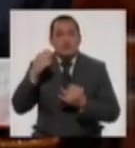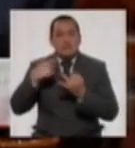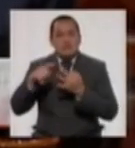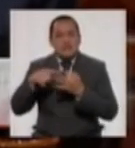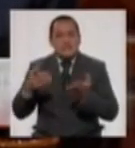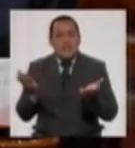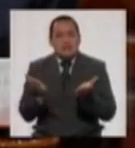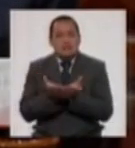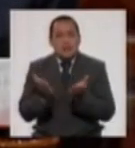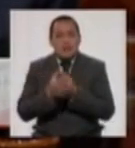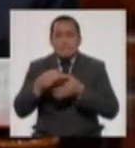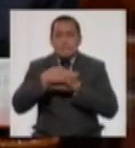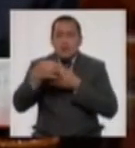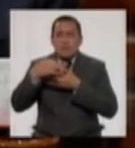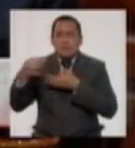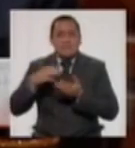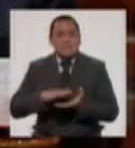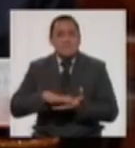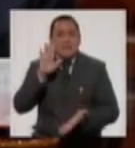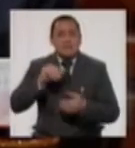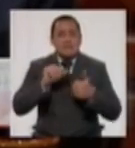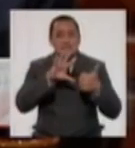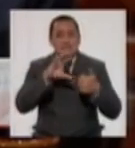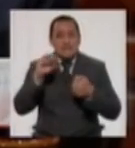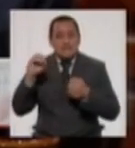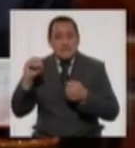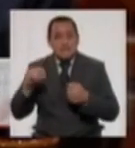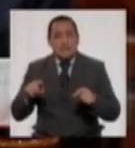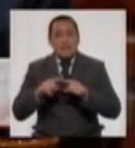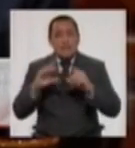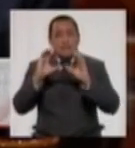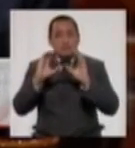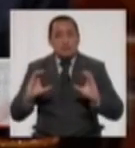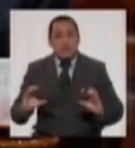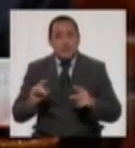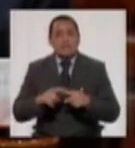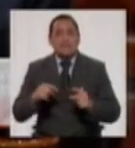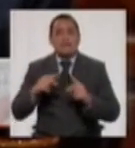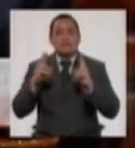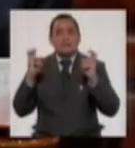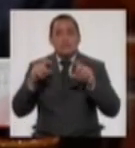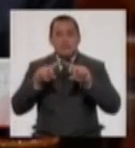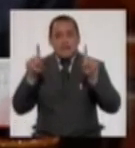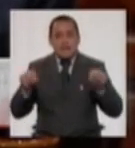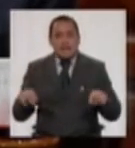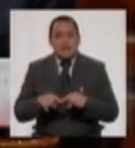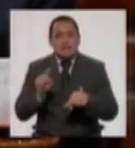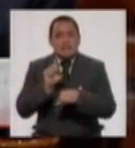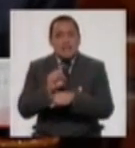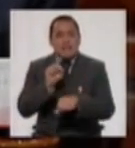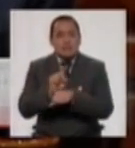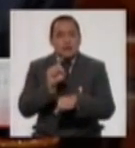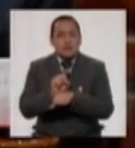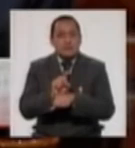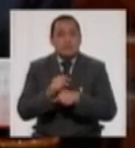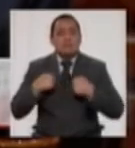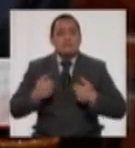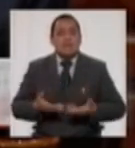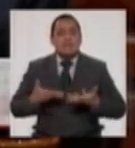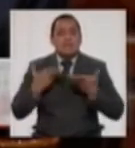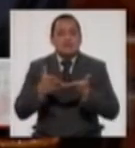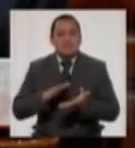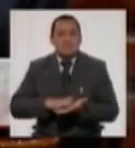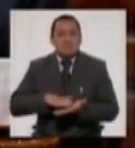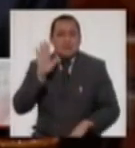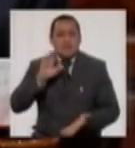rurales y más de 600 urbanas al sistema de de la educación y se han distribuido más de un